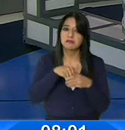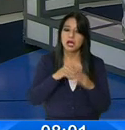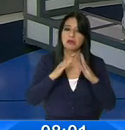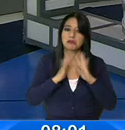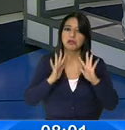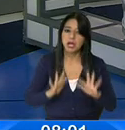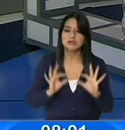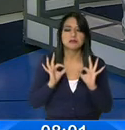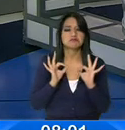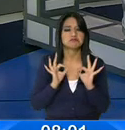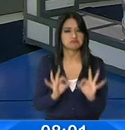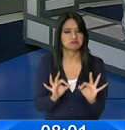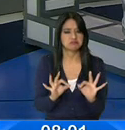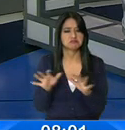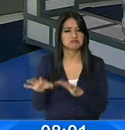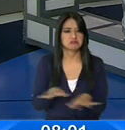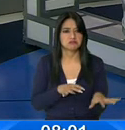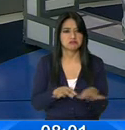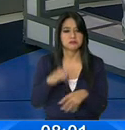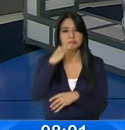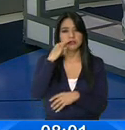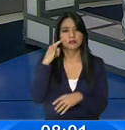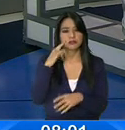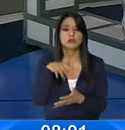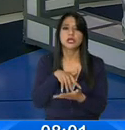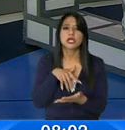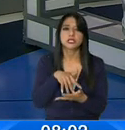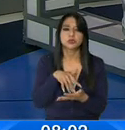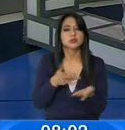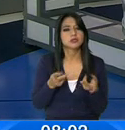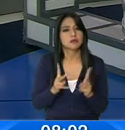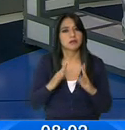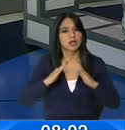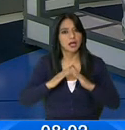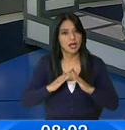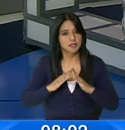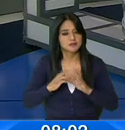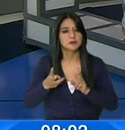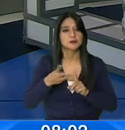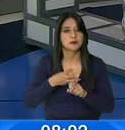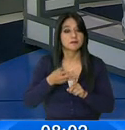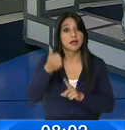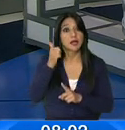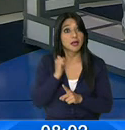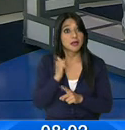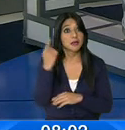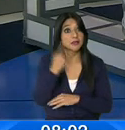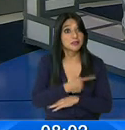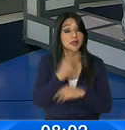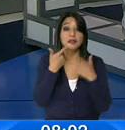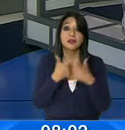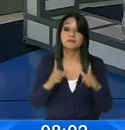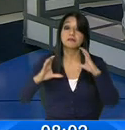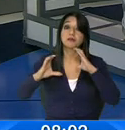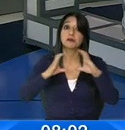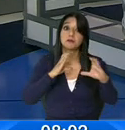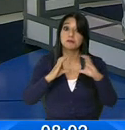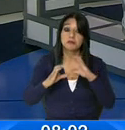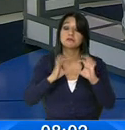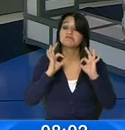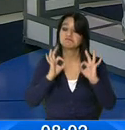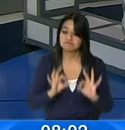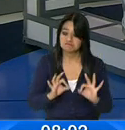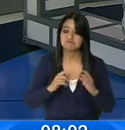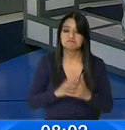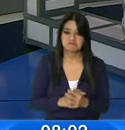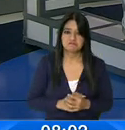tengan una muy buena jornada, los niños también, en sus clases online. Ayer fue día de la libertad de expresión, ¿ah? ¿Eh? Ah, sí, por supuesto. Por favor, hay que